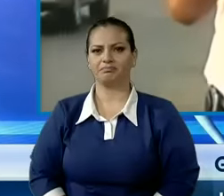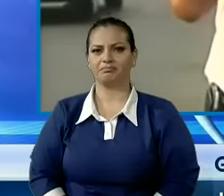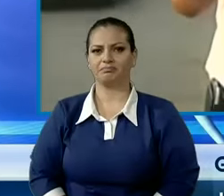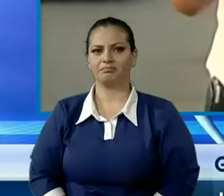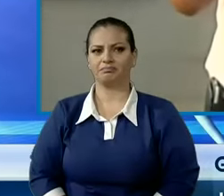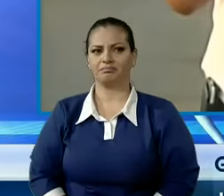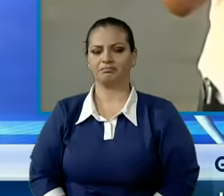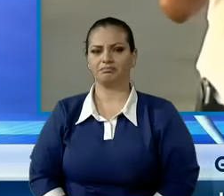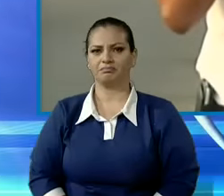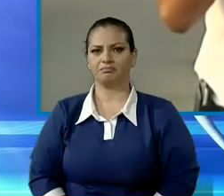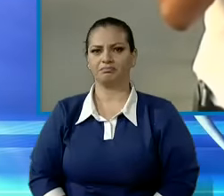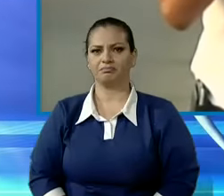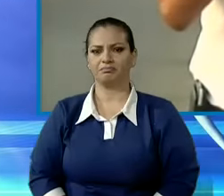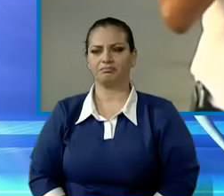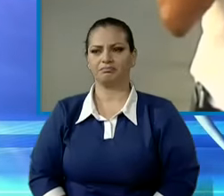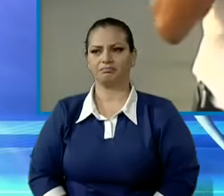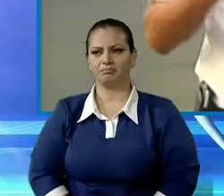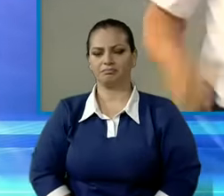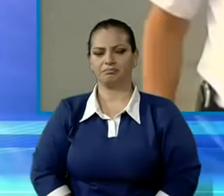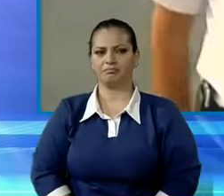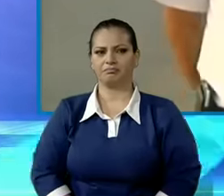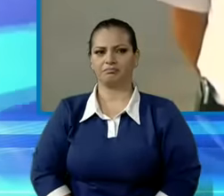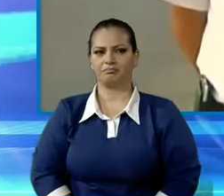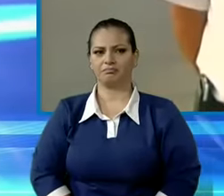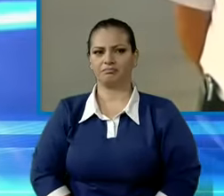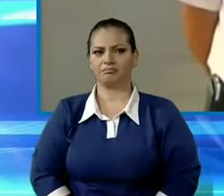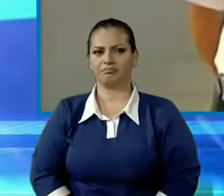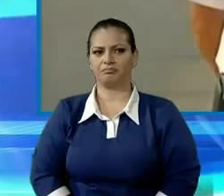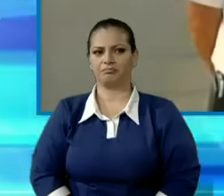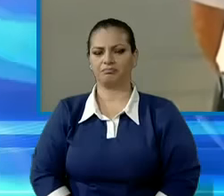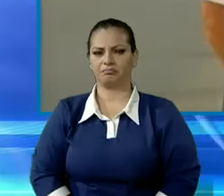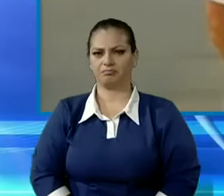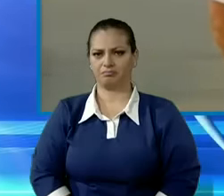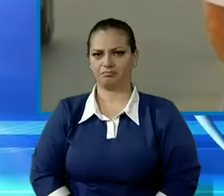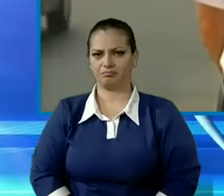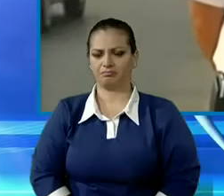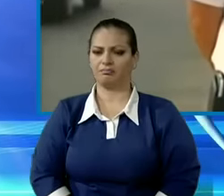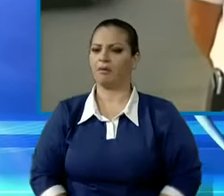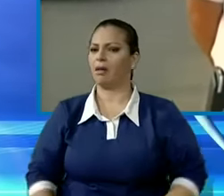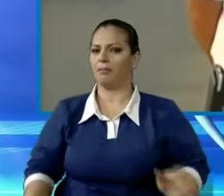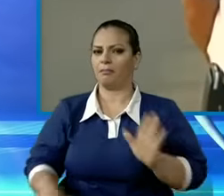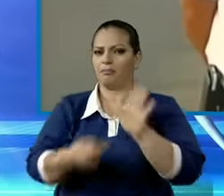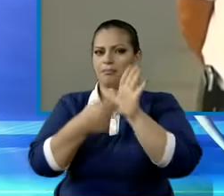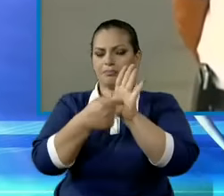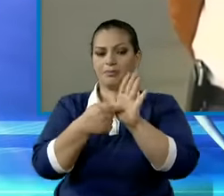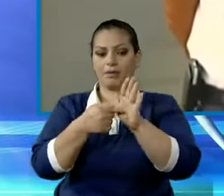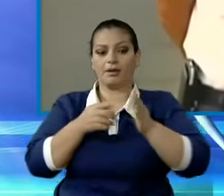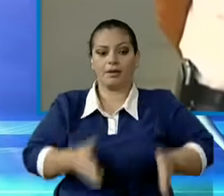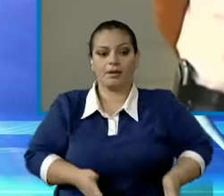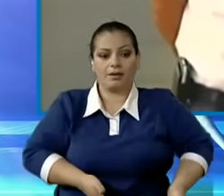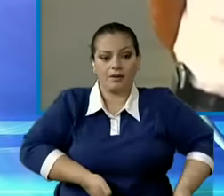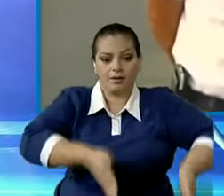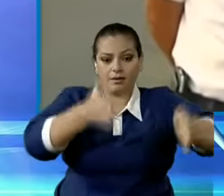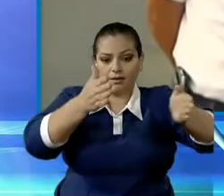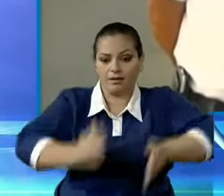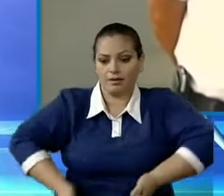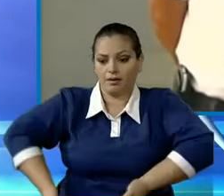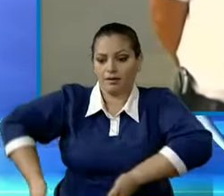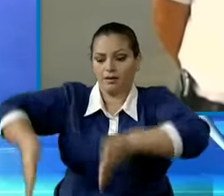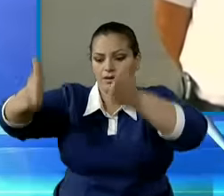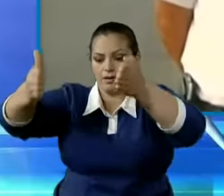en las derivaciones. Estoy bien, cuando usted cambia de carril se llama derivación, ¿verdad? Derivaciones. Ya. En